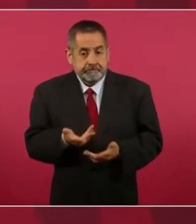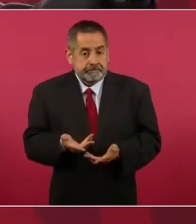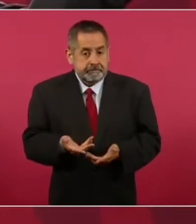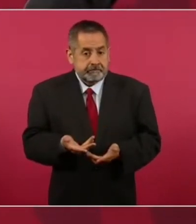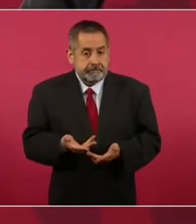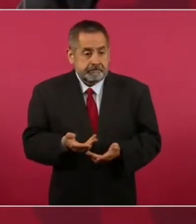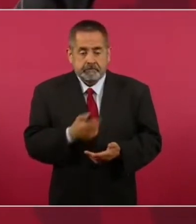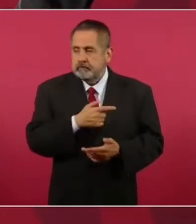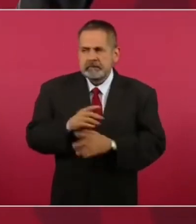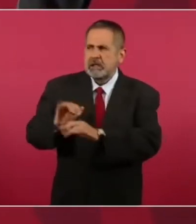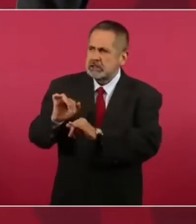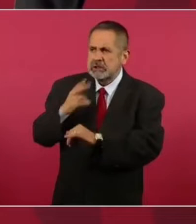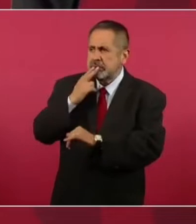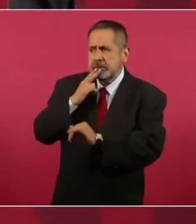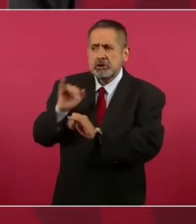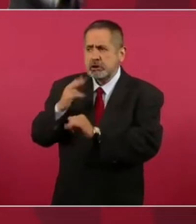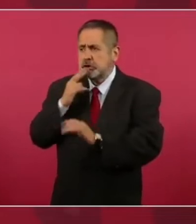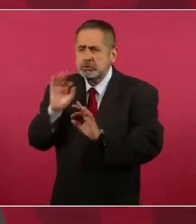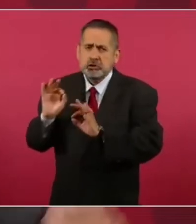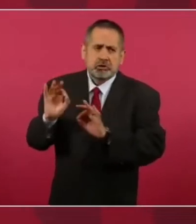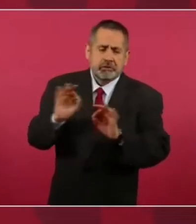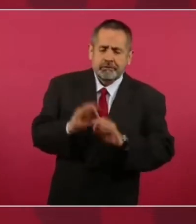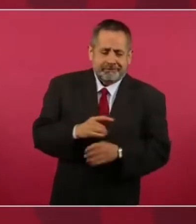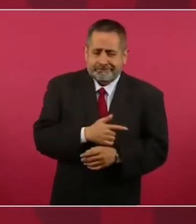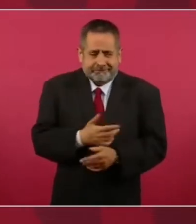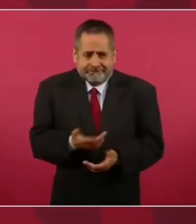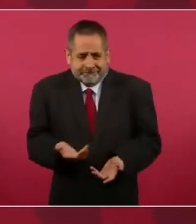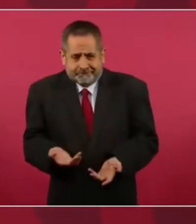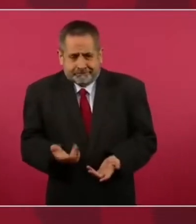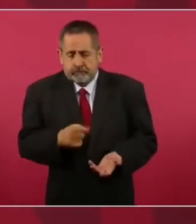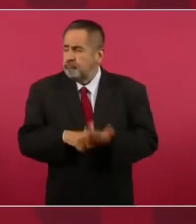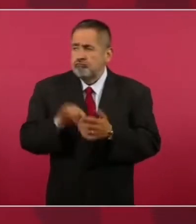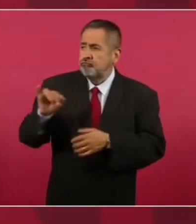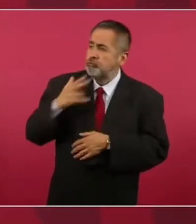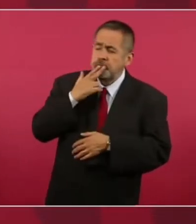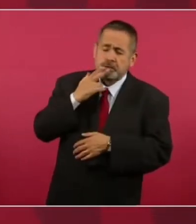Pues que la defiendan con todo.